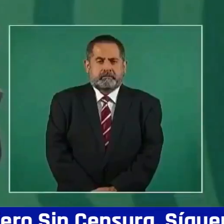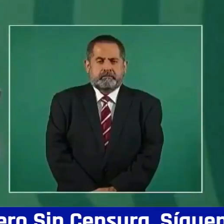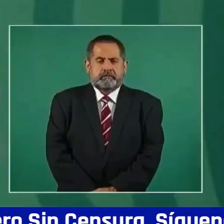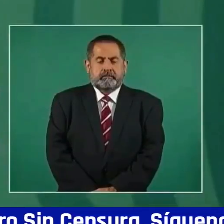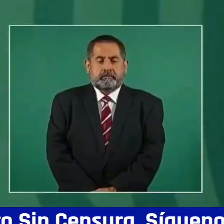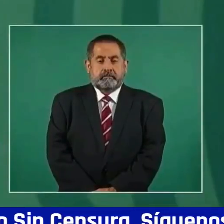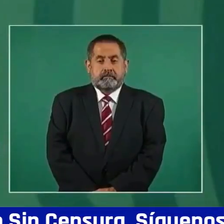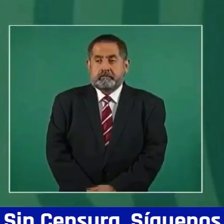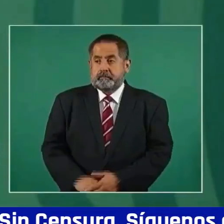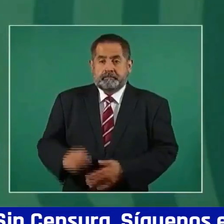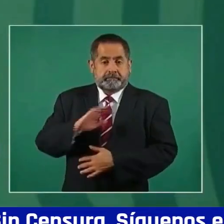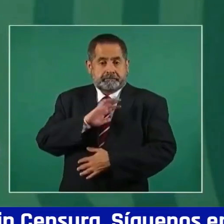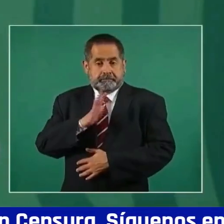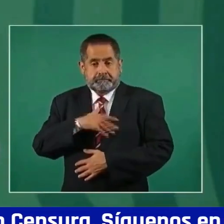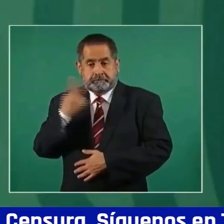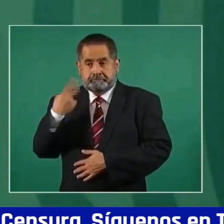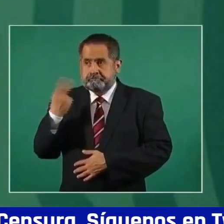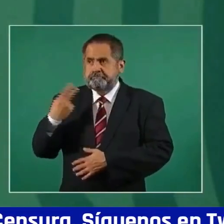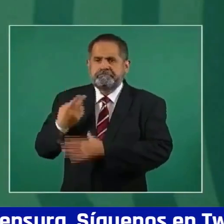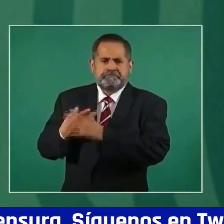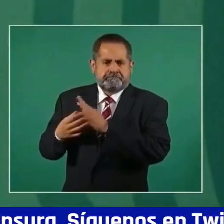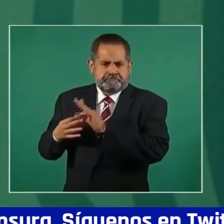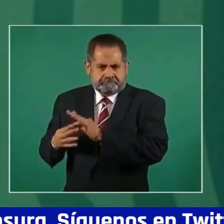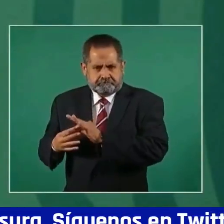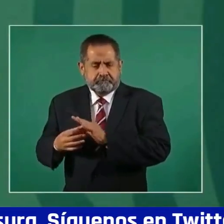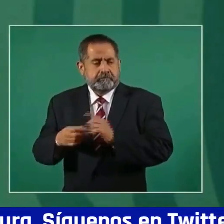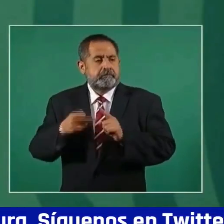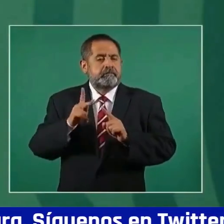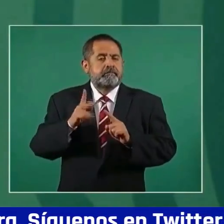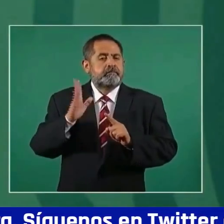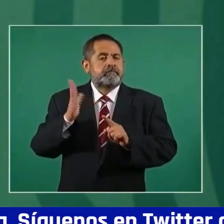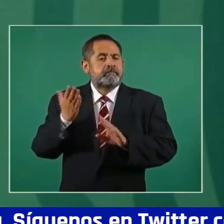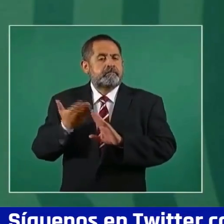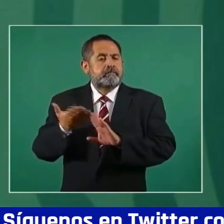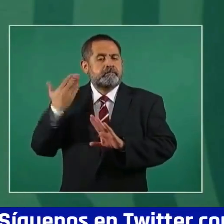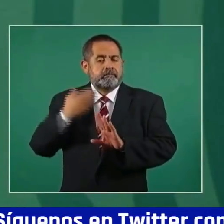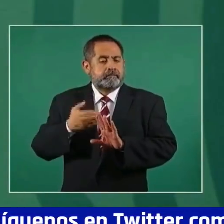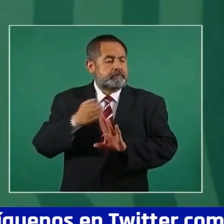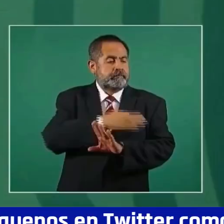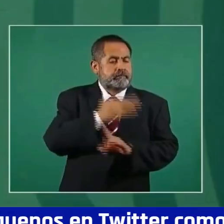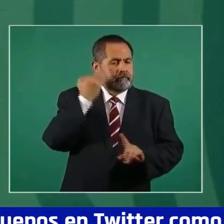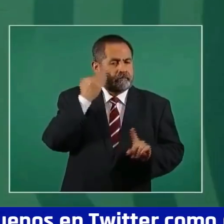neoliberal, se cometieron muchos abusos.